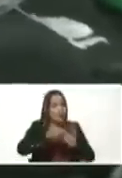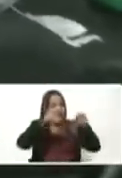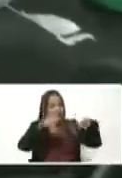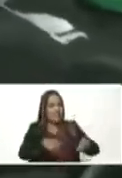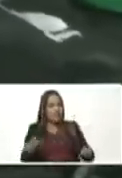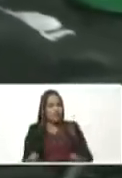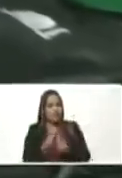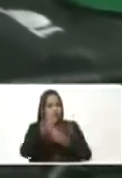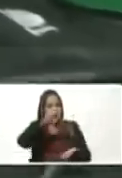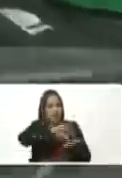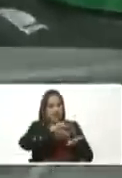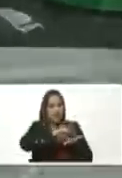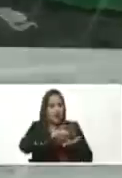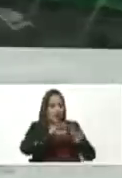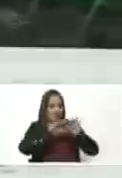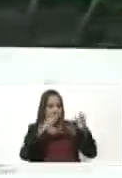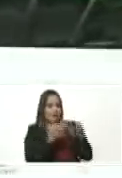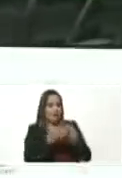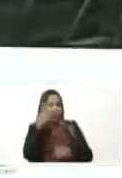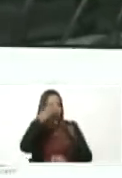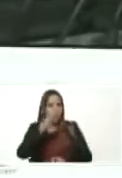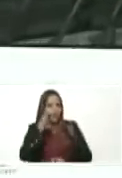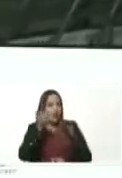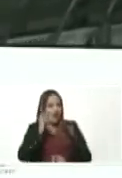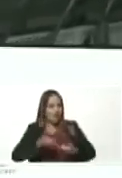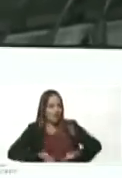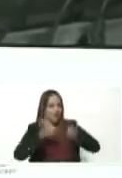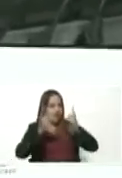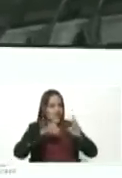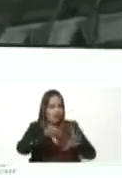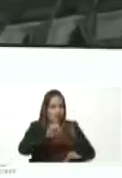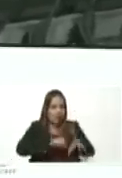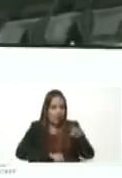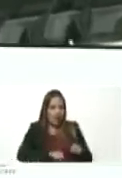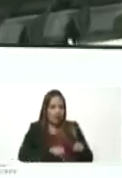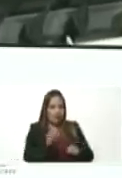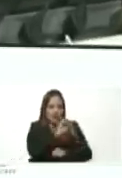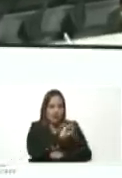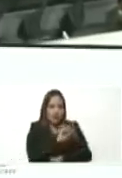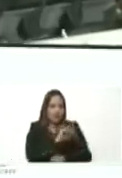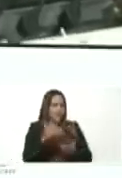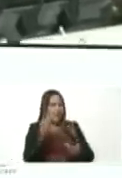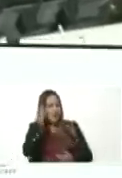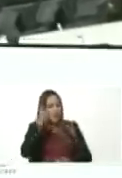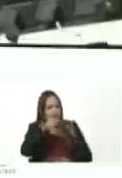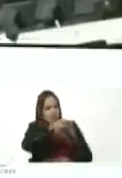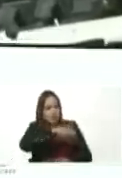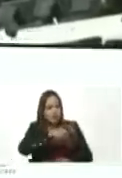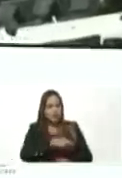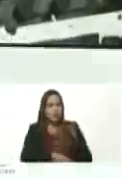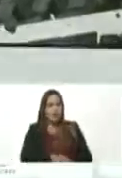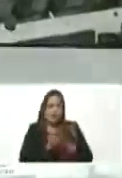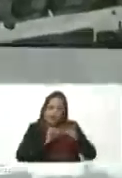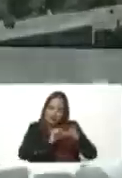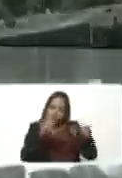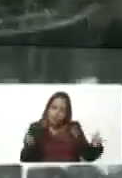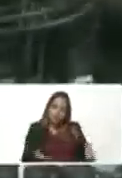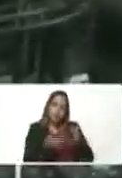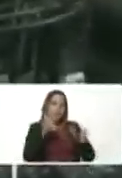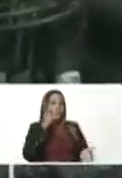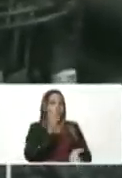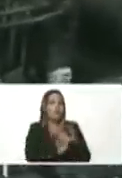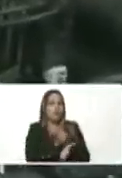Irán para que la familia y la juventud tenga acceso a esos vehículos. ¿Qué les parece? Bueno, seguimos adelante, vamos a ver